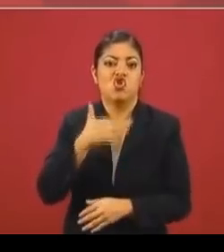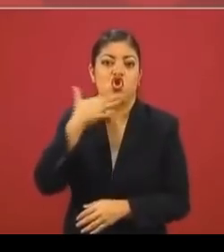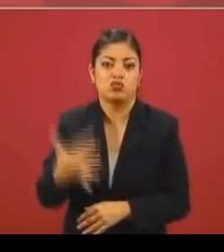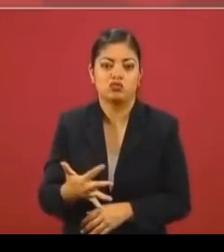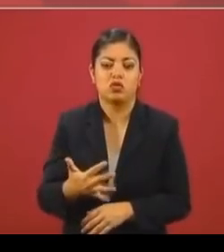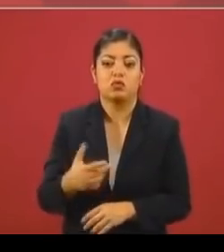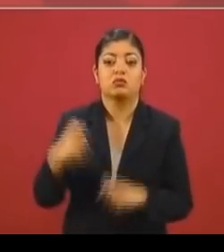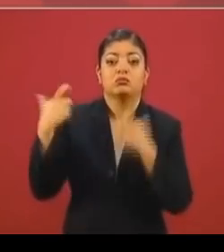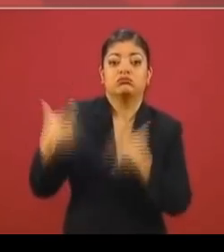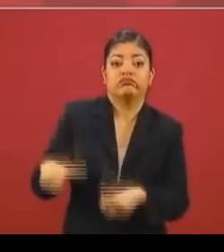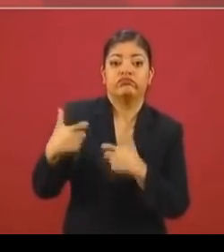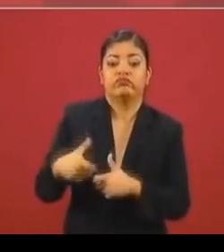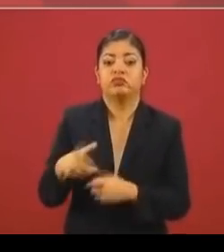corrupción.